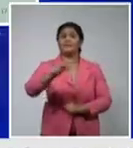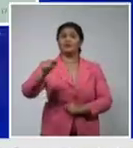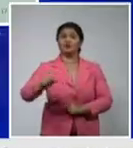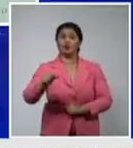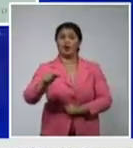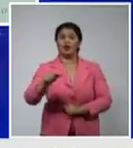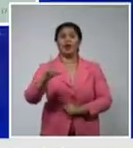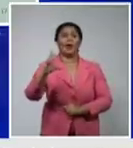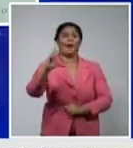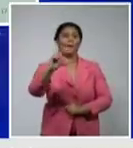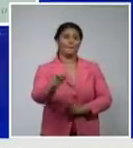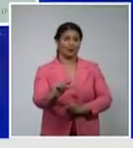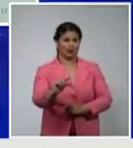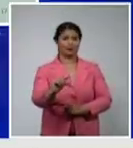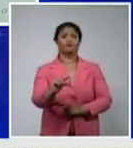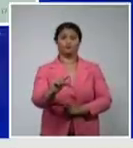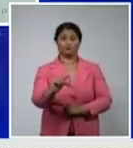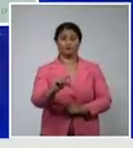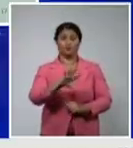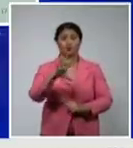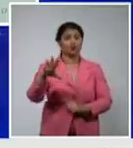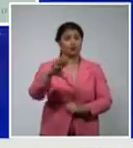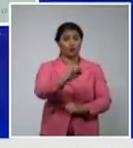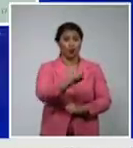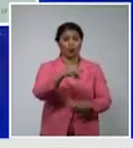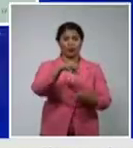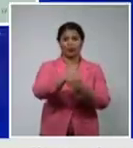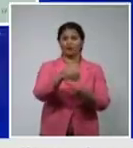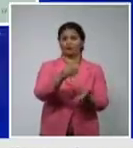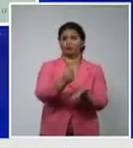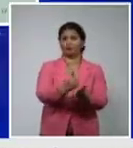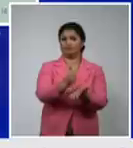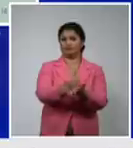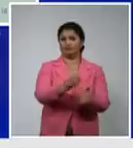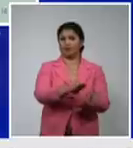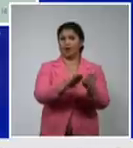municipio cabecera. El municipio especial Isla de la Juventud